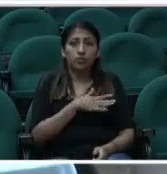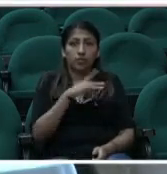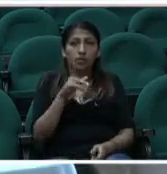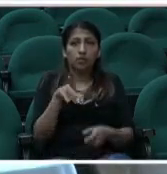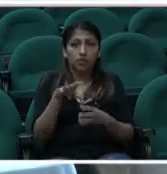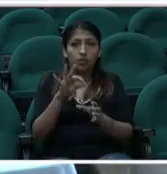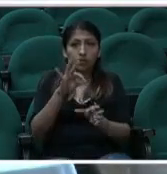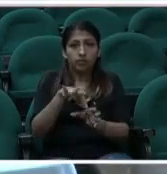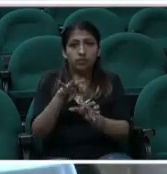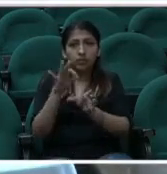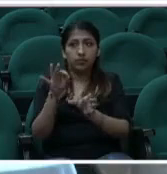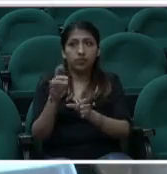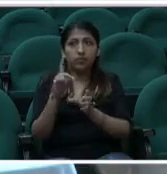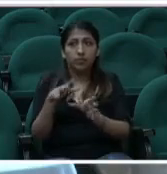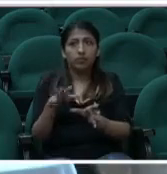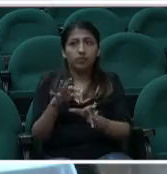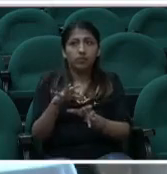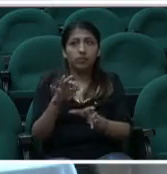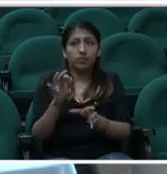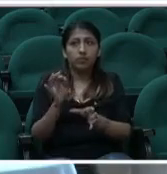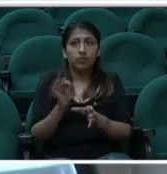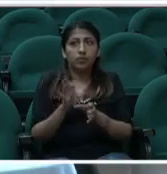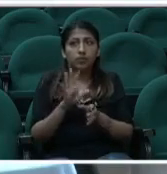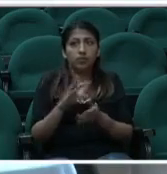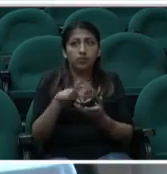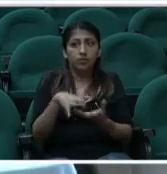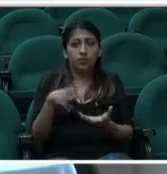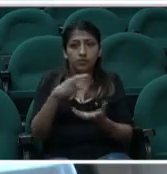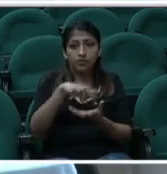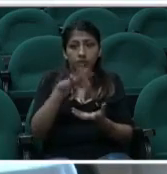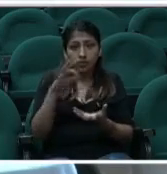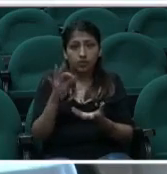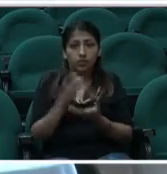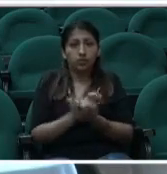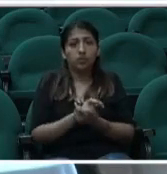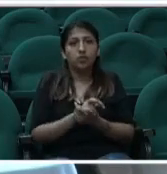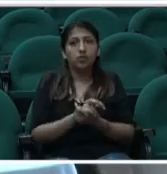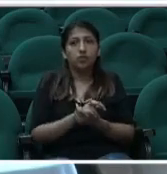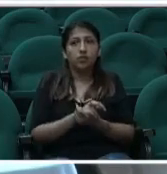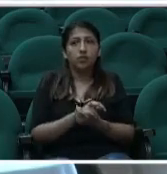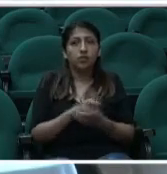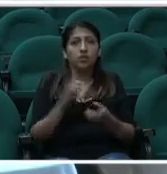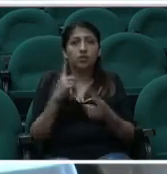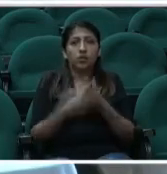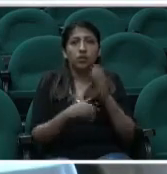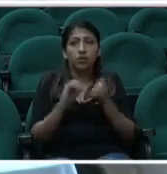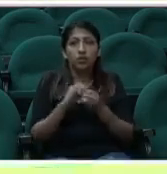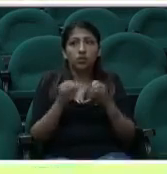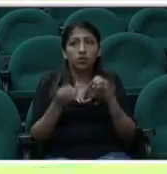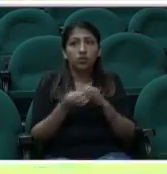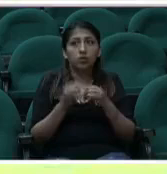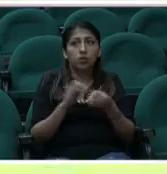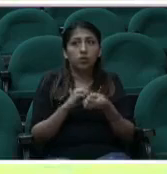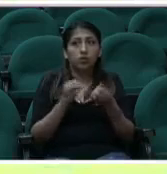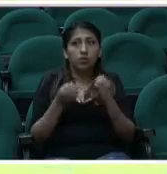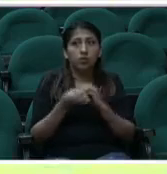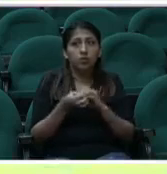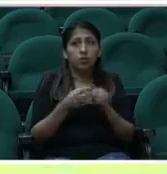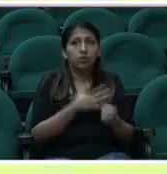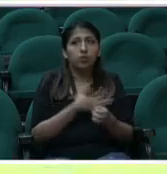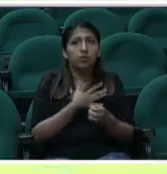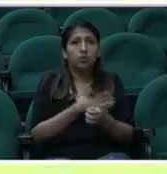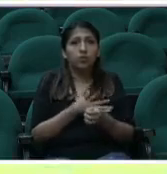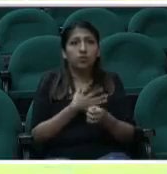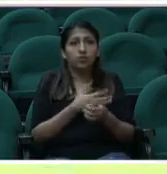cachero tenga la bondad coja algún papelito del recipiente e indique nos díganos su numerito por